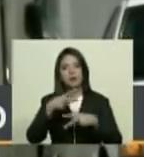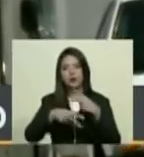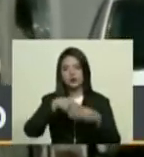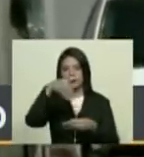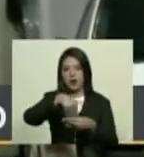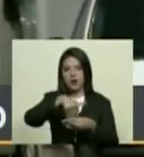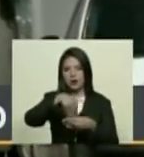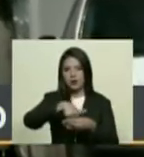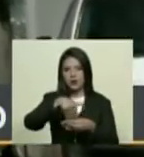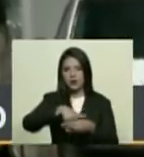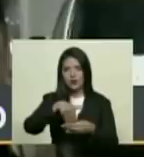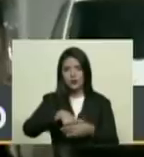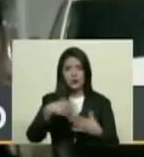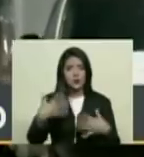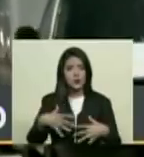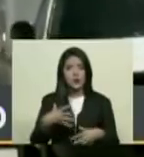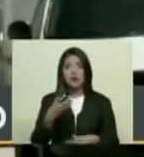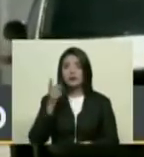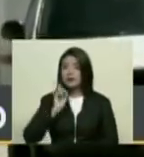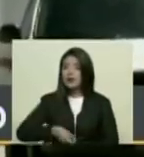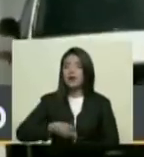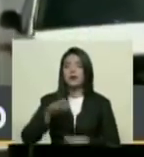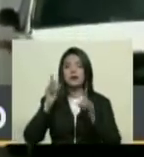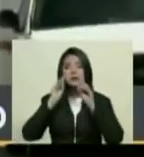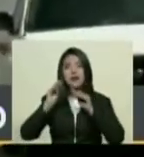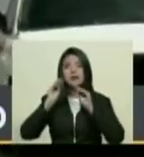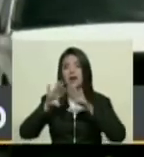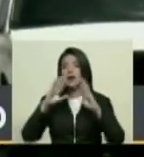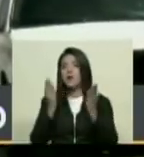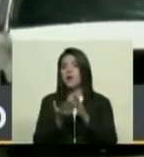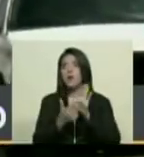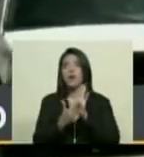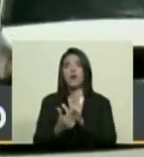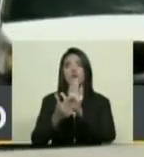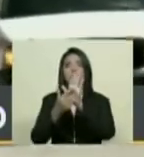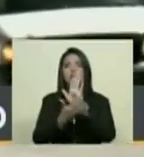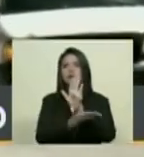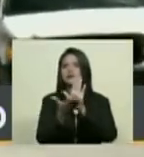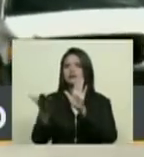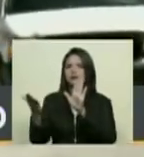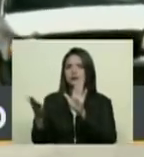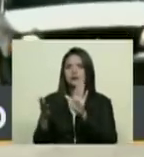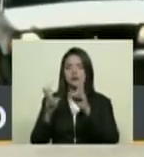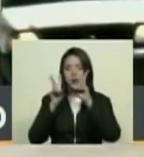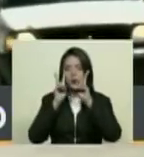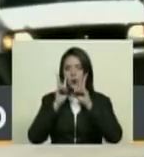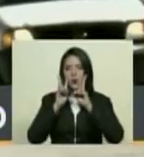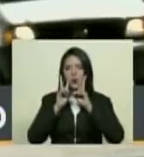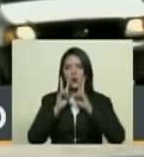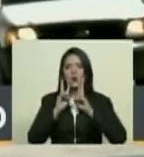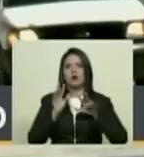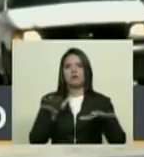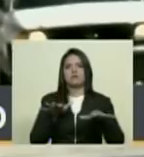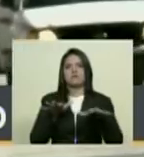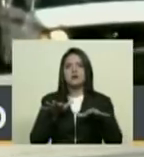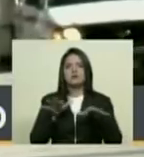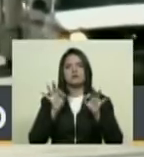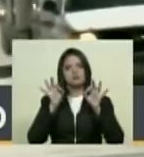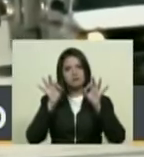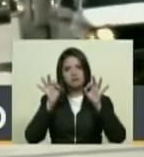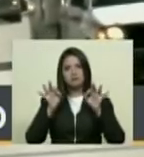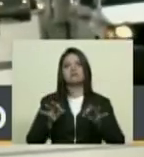electoral que tanto tiene que enseñarle al mundo de su pulcritud, del